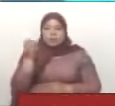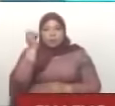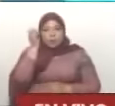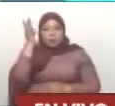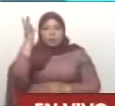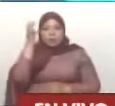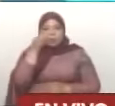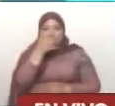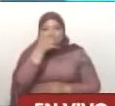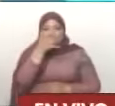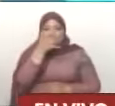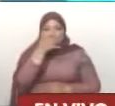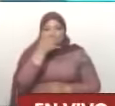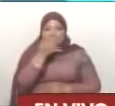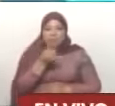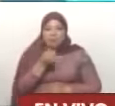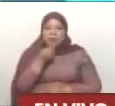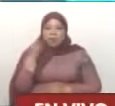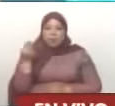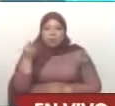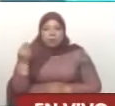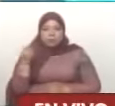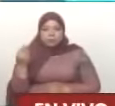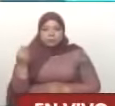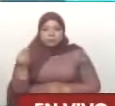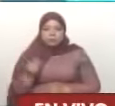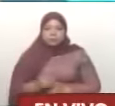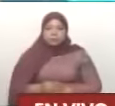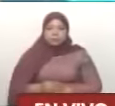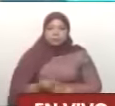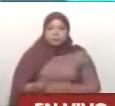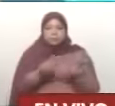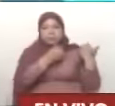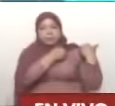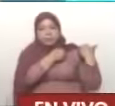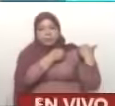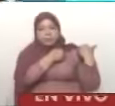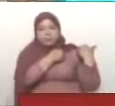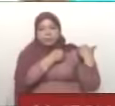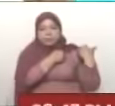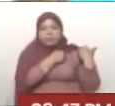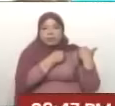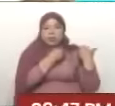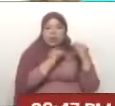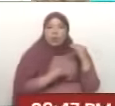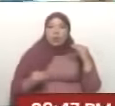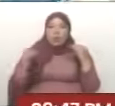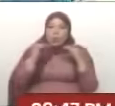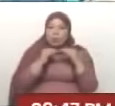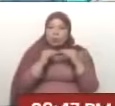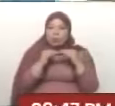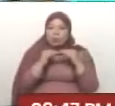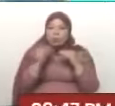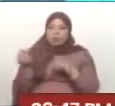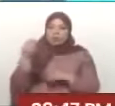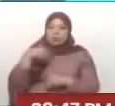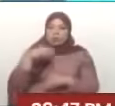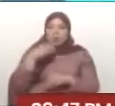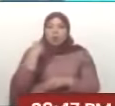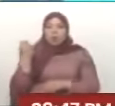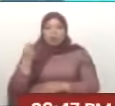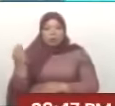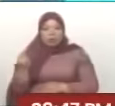brillante, de la generación joven. Bueno, te encargo entonces, de manera unitaria, sumar a todos los